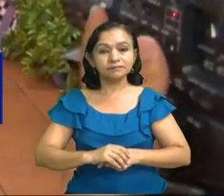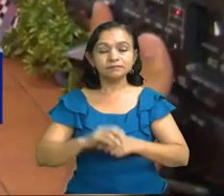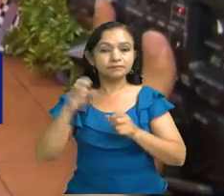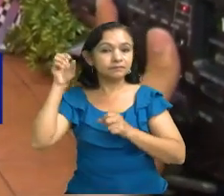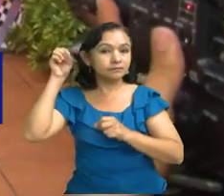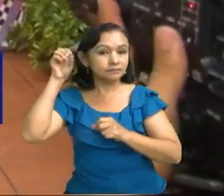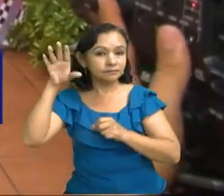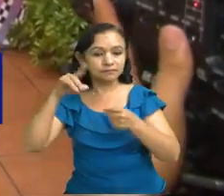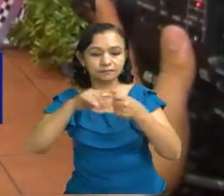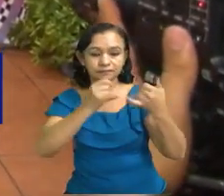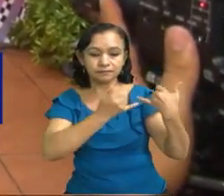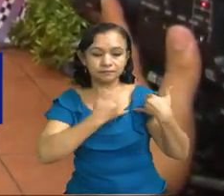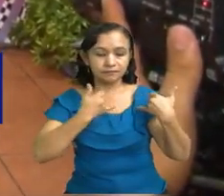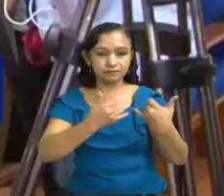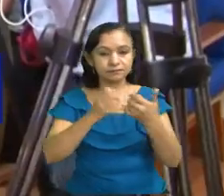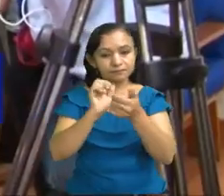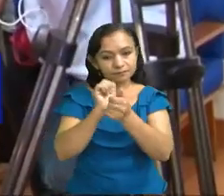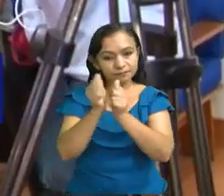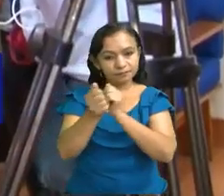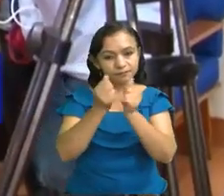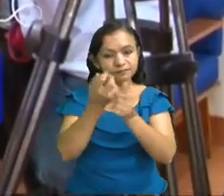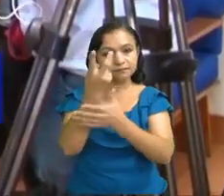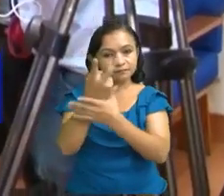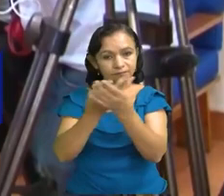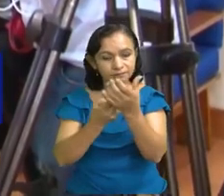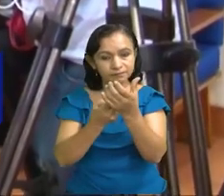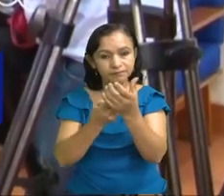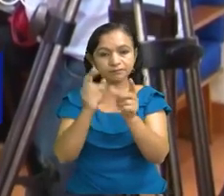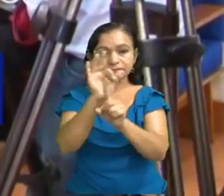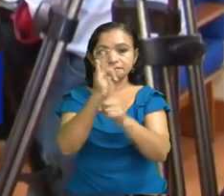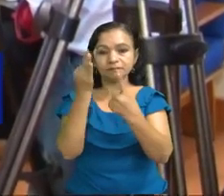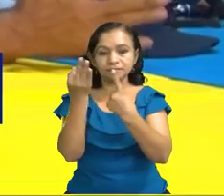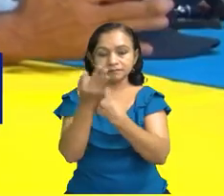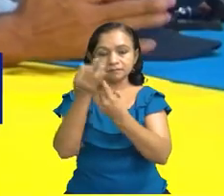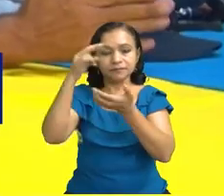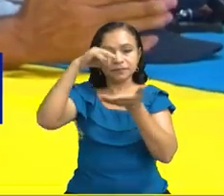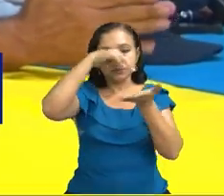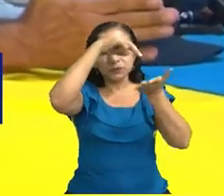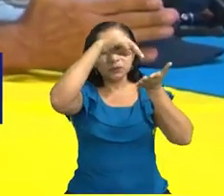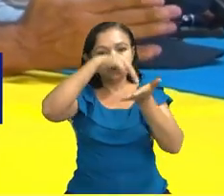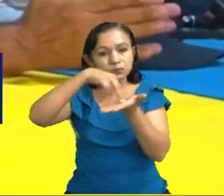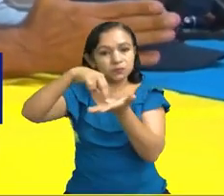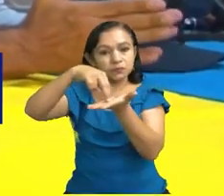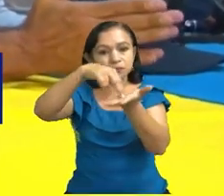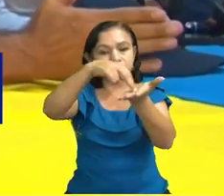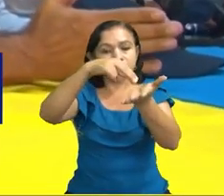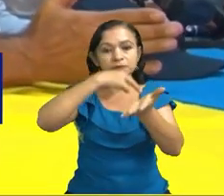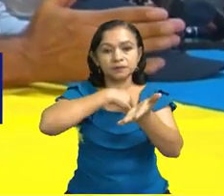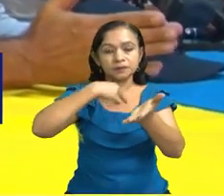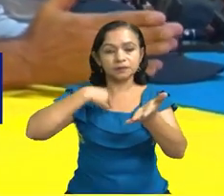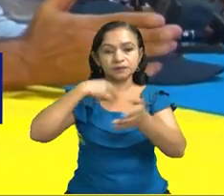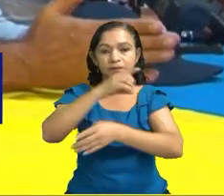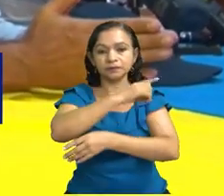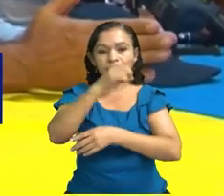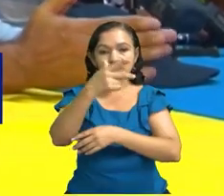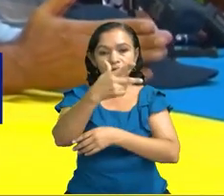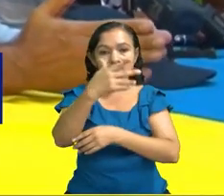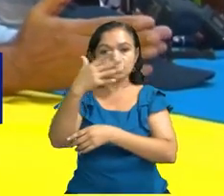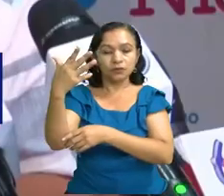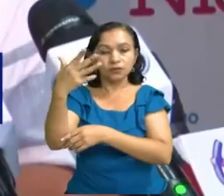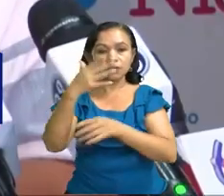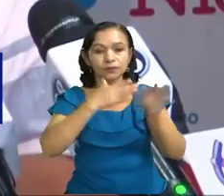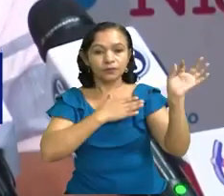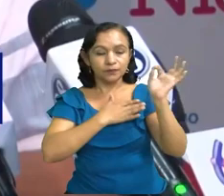INTUR, Instituto Nicaragüense de Deportes y la Federación Nacional de Surf realizarán los días 8 y 9 de